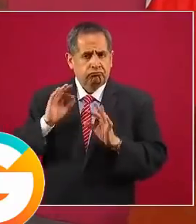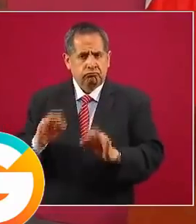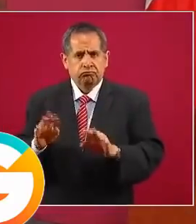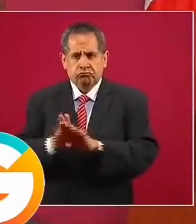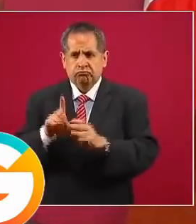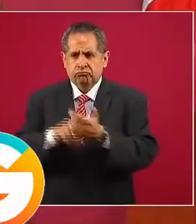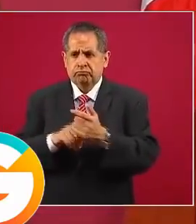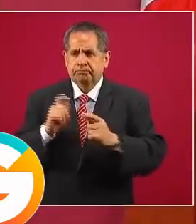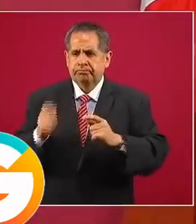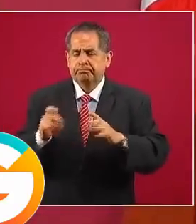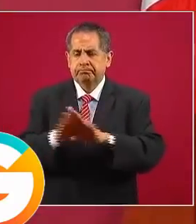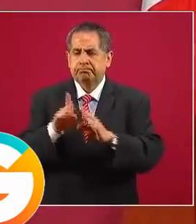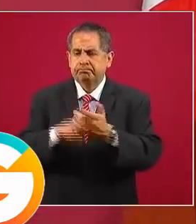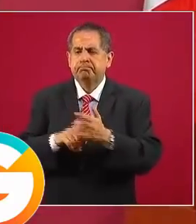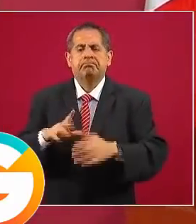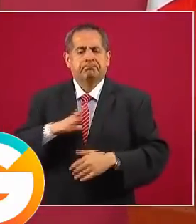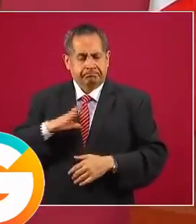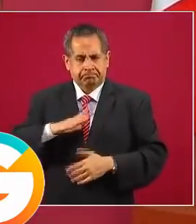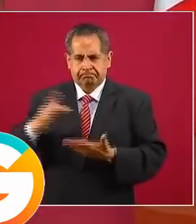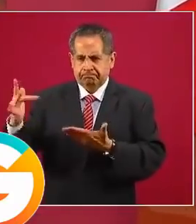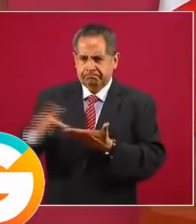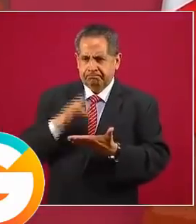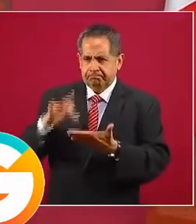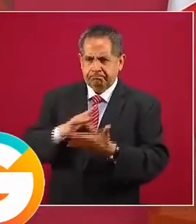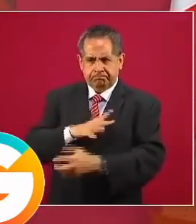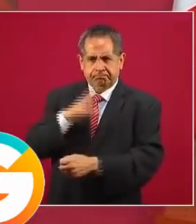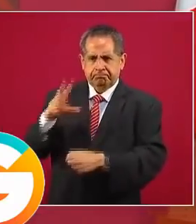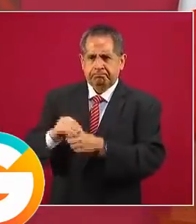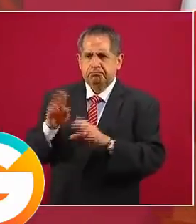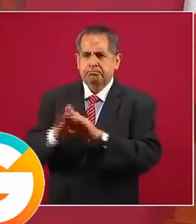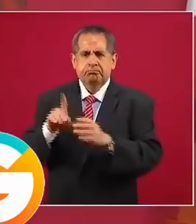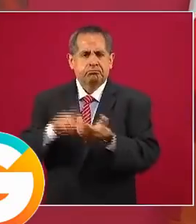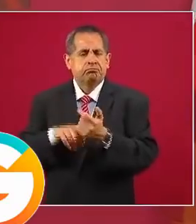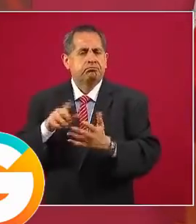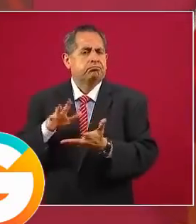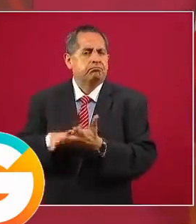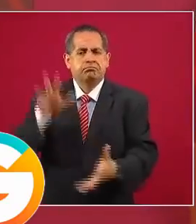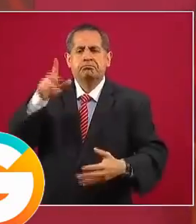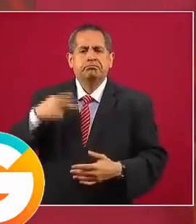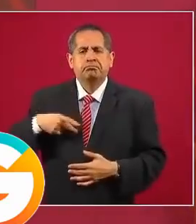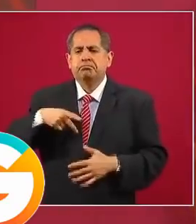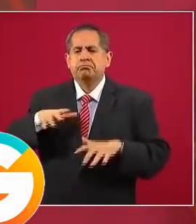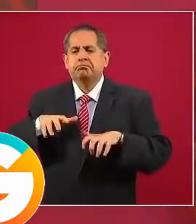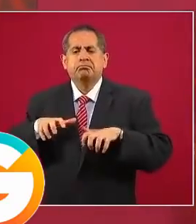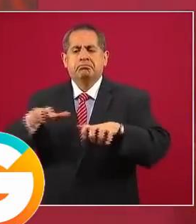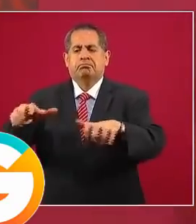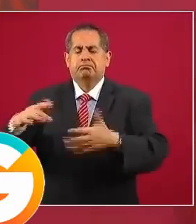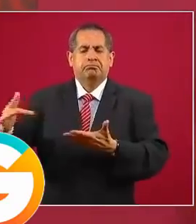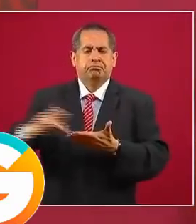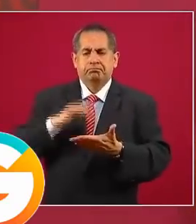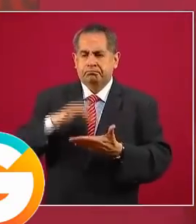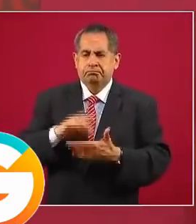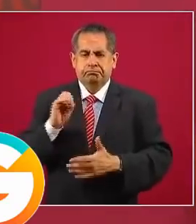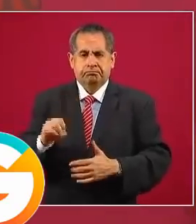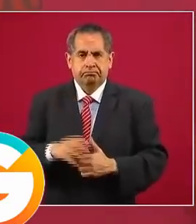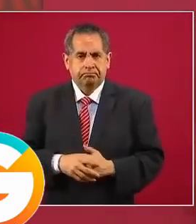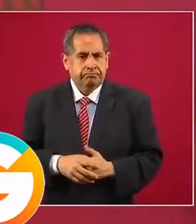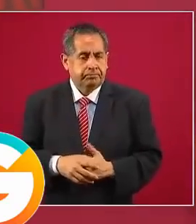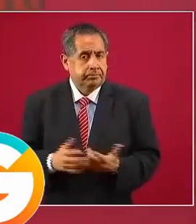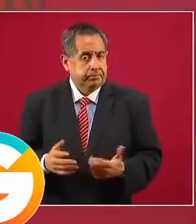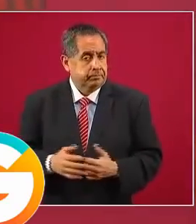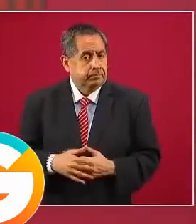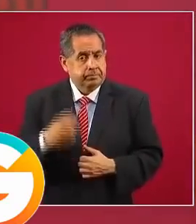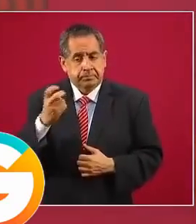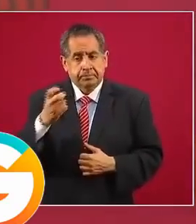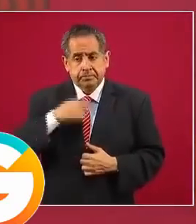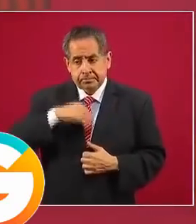se cuenta con el apoyo de la mayoría de los ciudadanos. Entonces, esto permitió llevar a